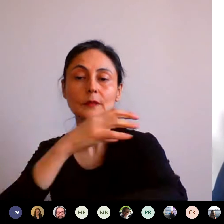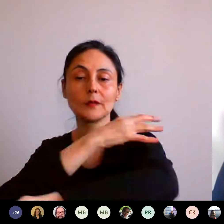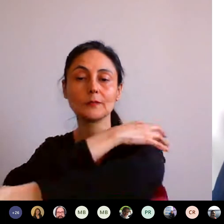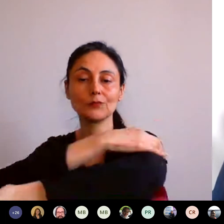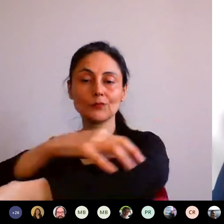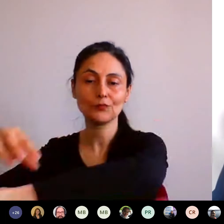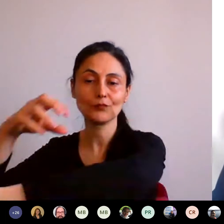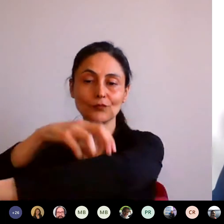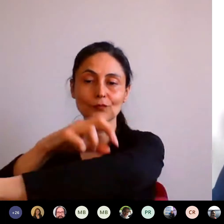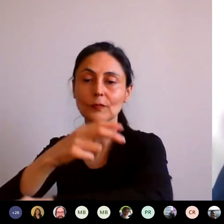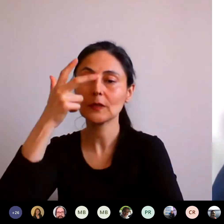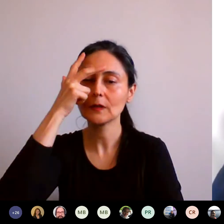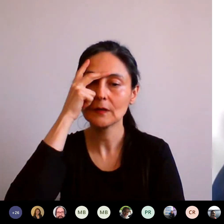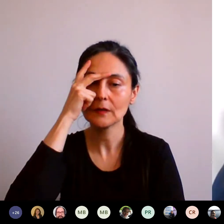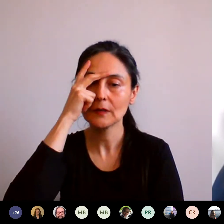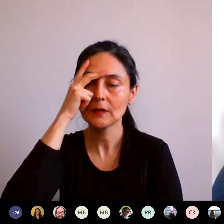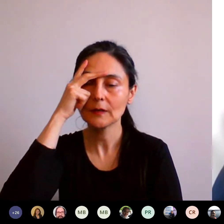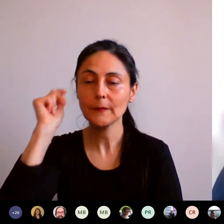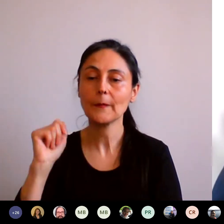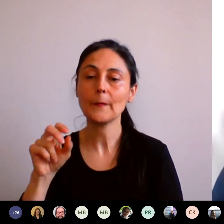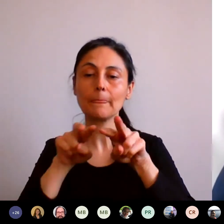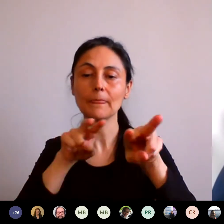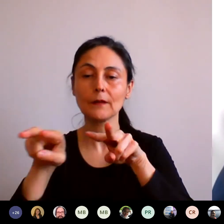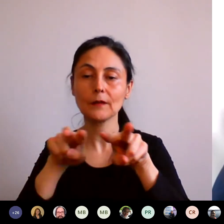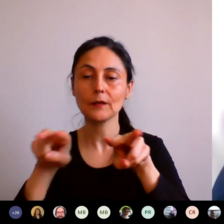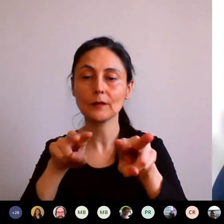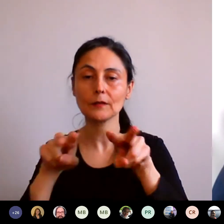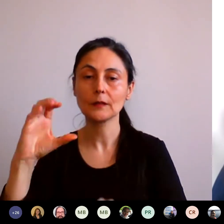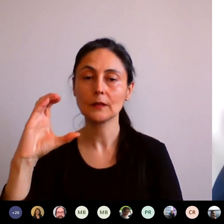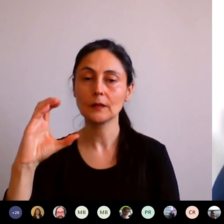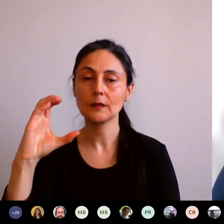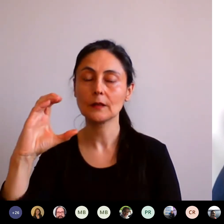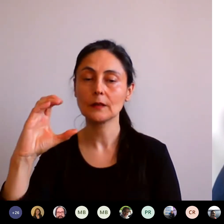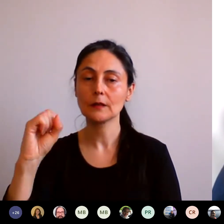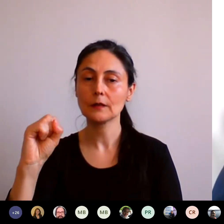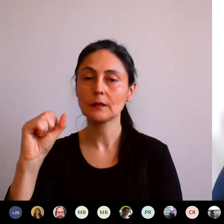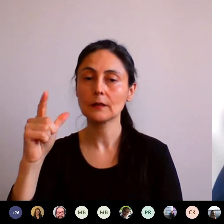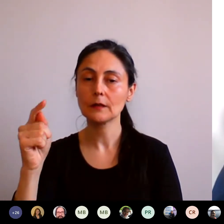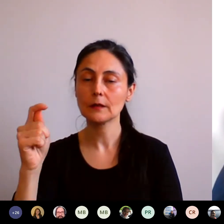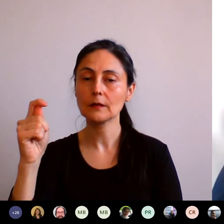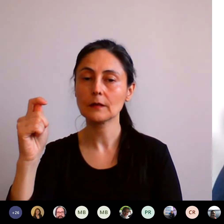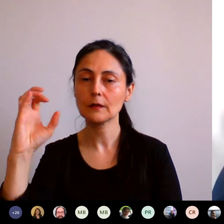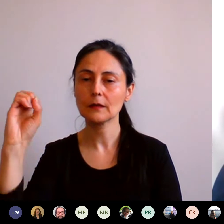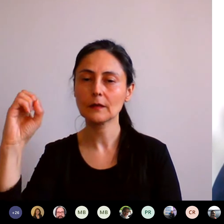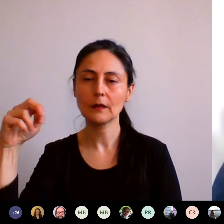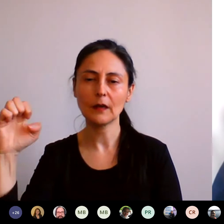y además se desempeña como coordinador del CAPSE de también la sede de Coquimbo.